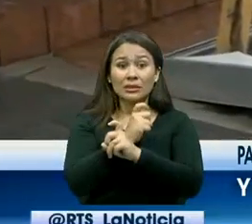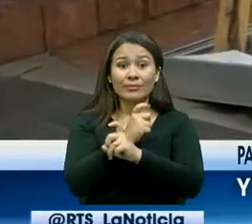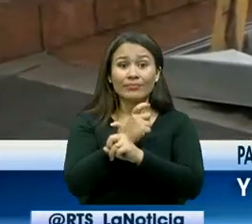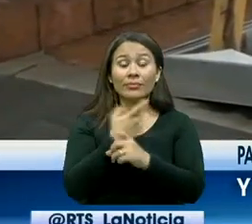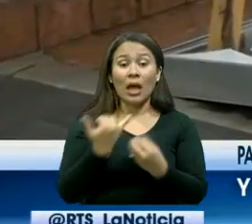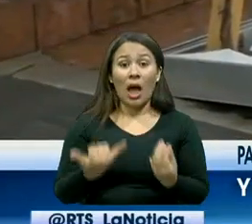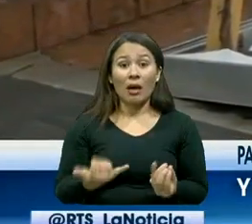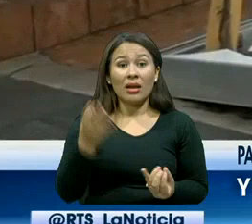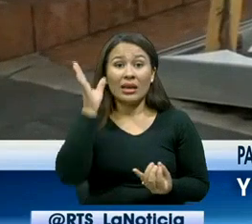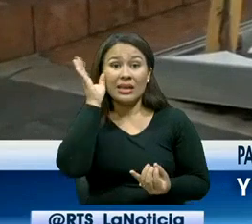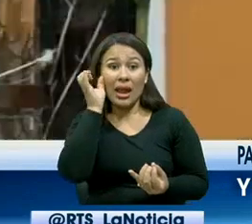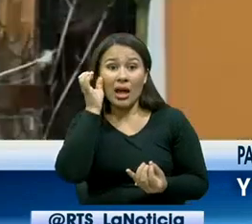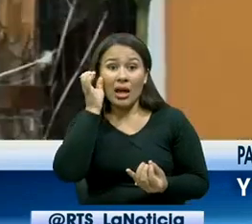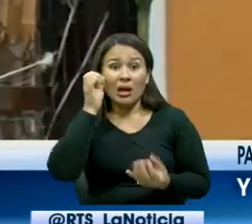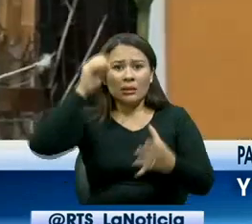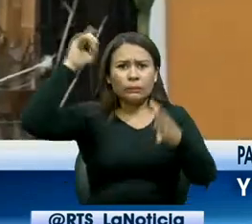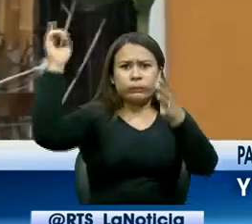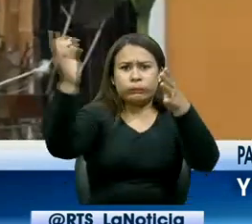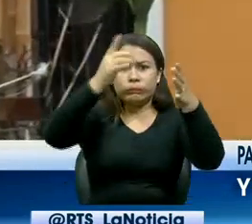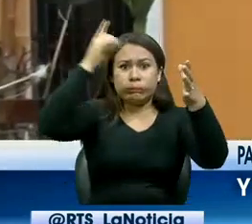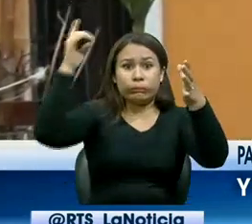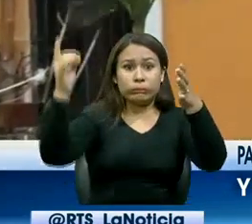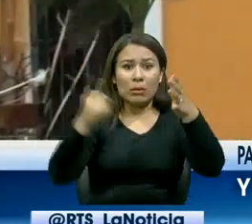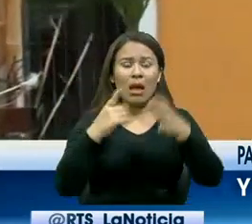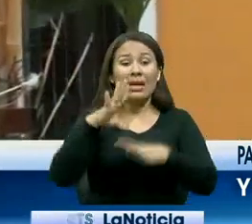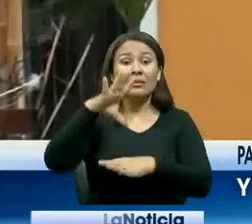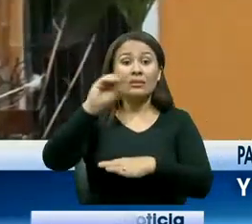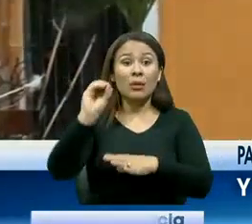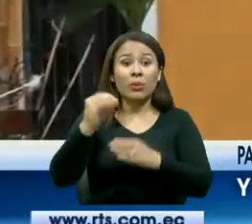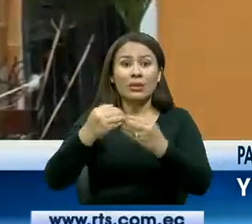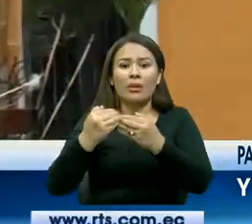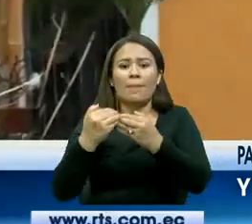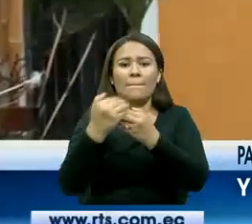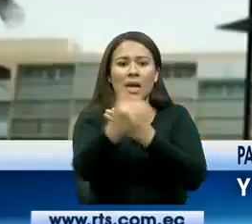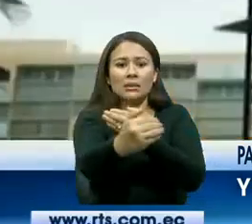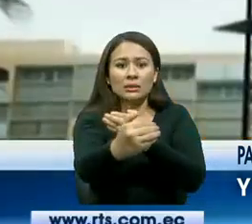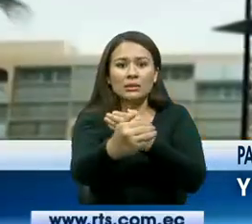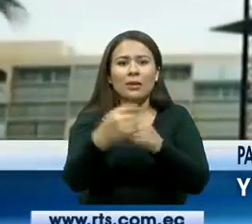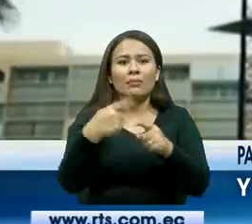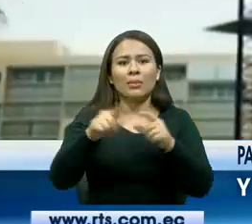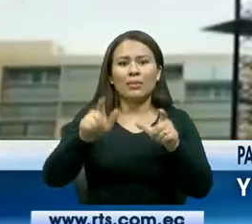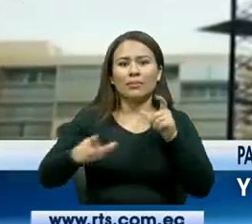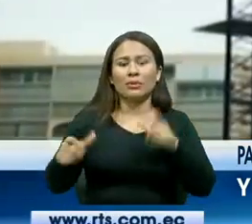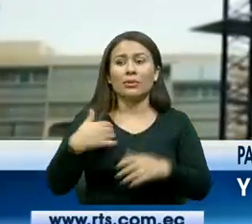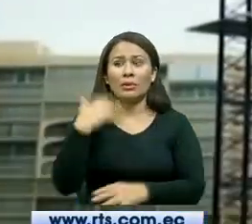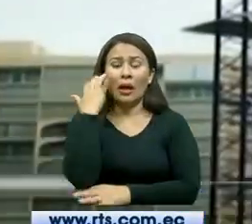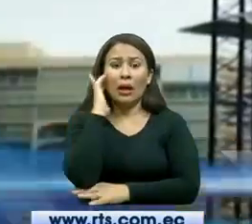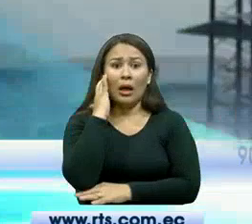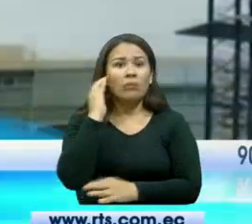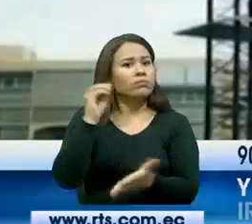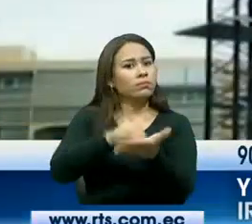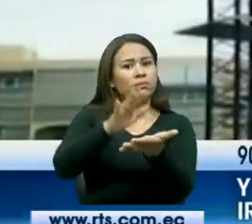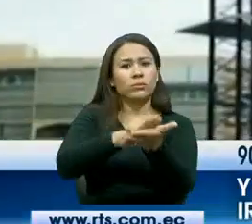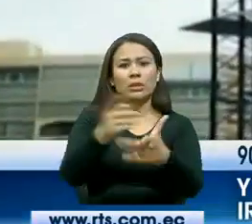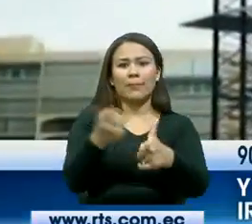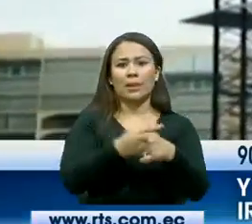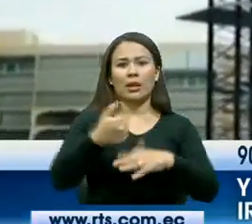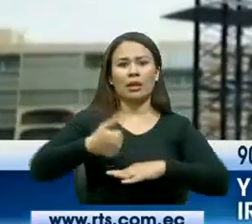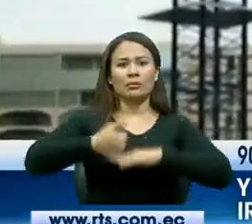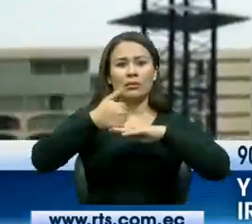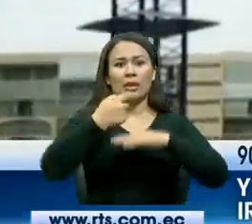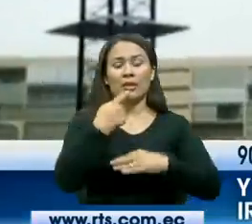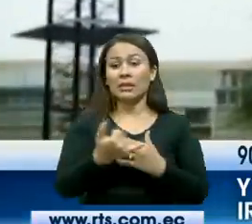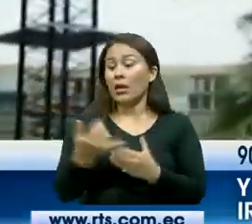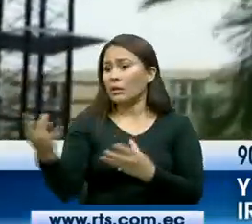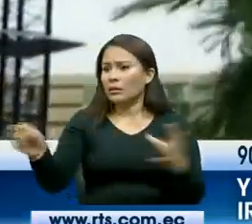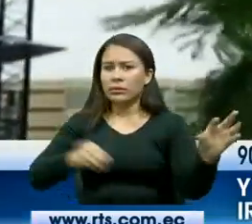se estima que el ciclón pase a unos 50 kilómetros de la isla, la población se encuentra en estado de emergencia y tratando de abastecerse